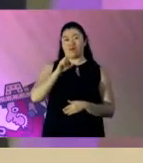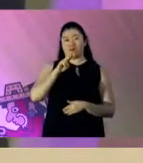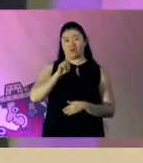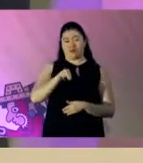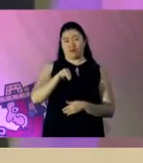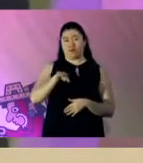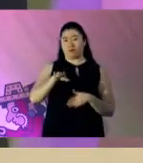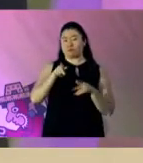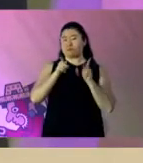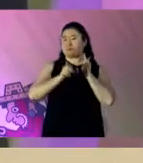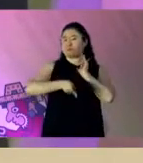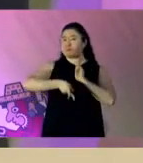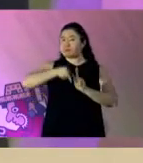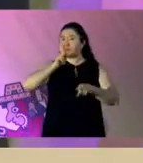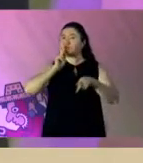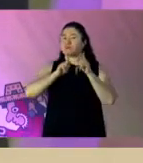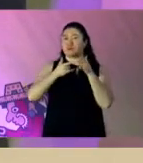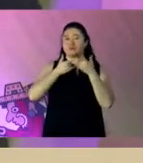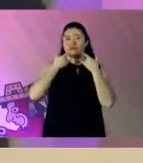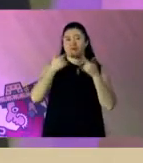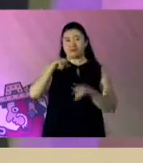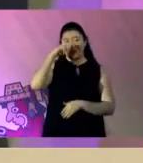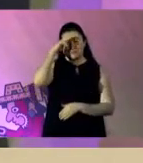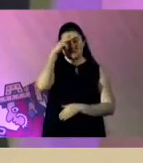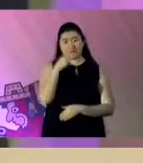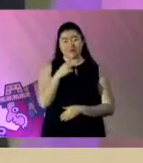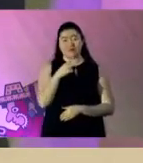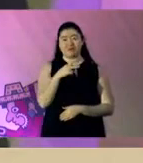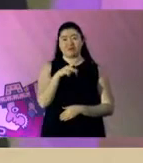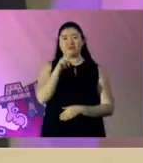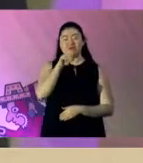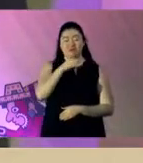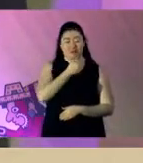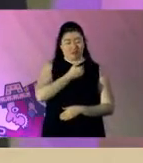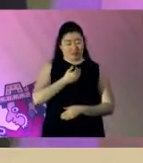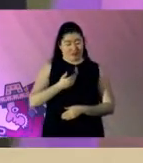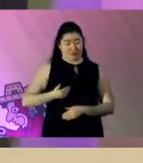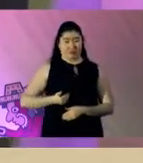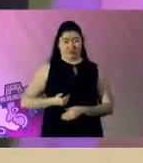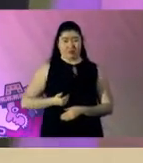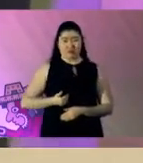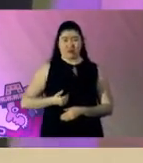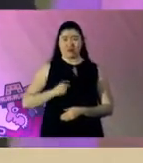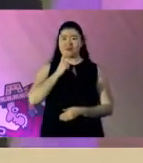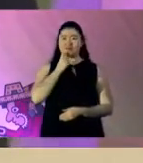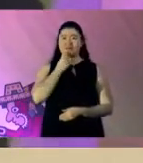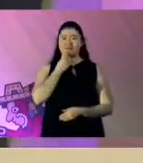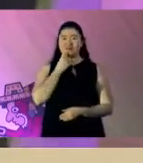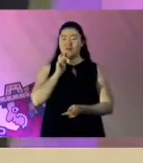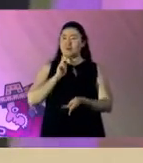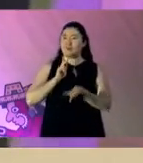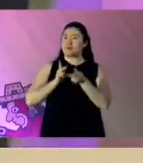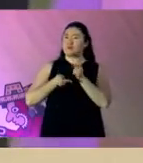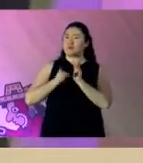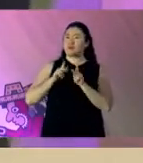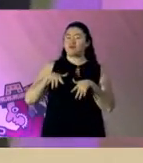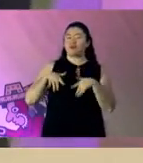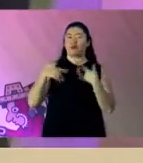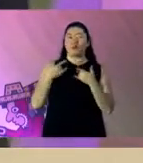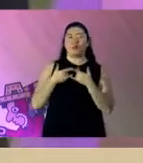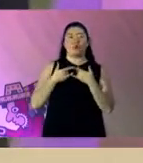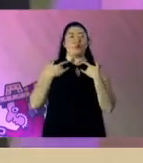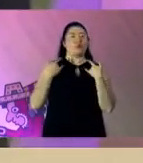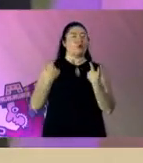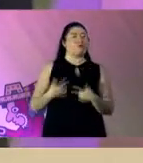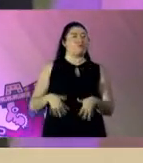encantaba saber lo es platicar cuando platicaba con el presidente andrés manuel es de las charlas de historia y